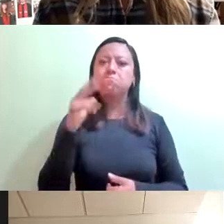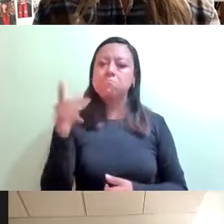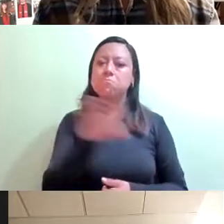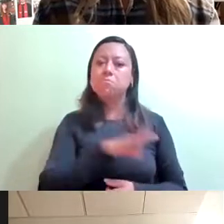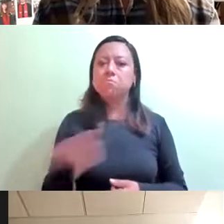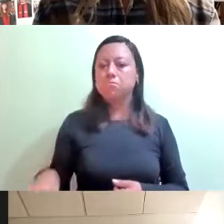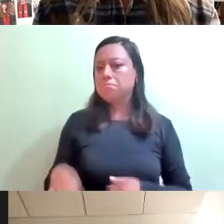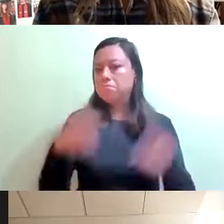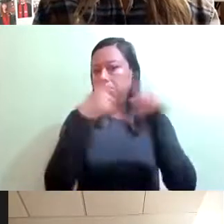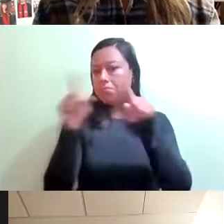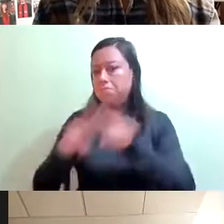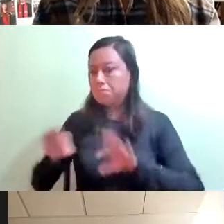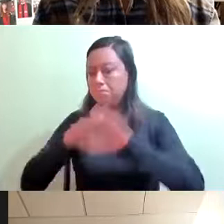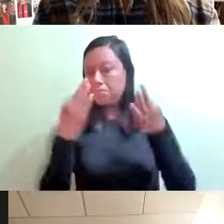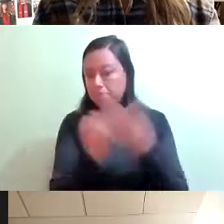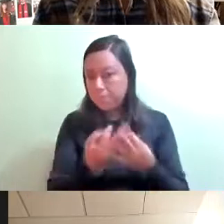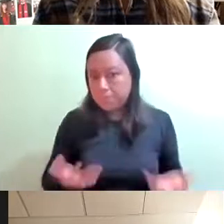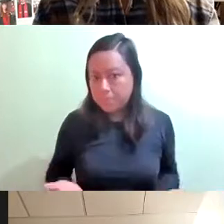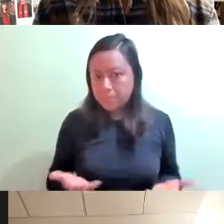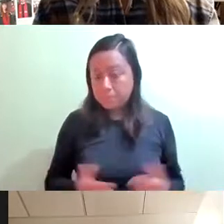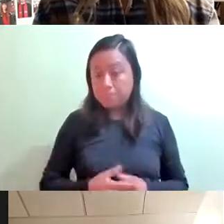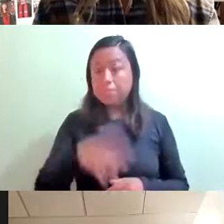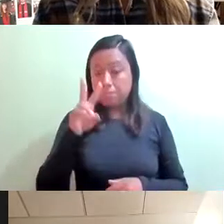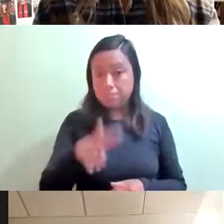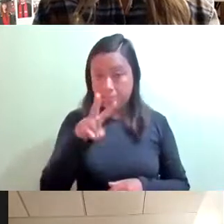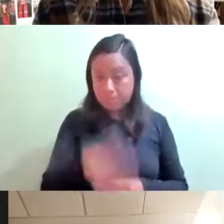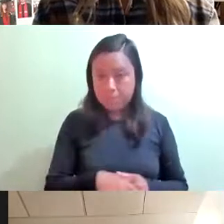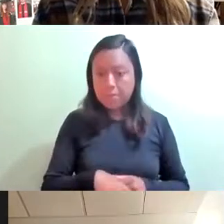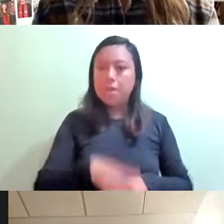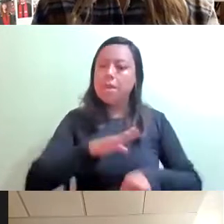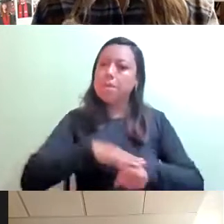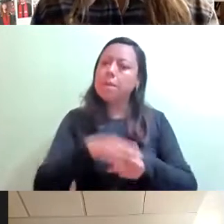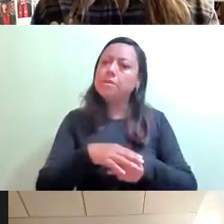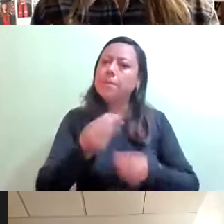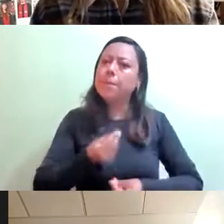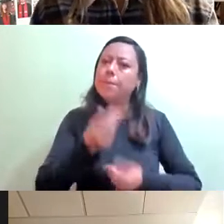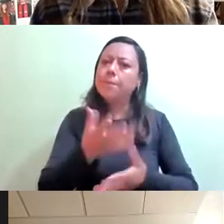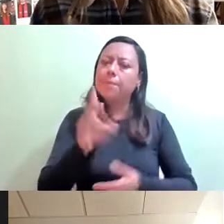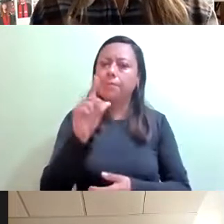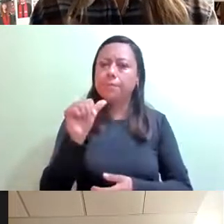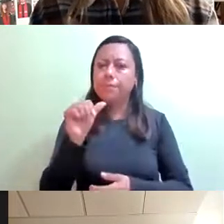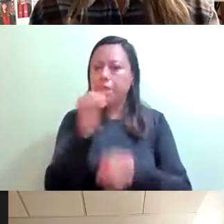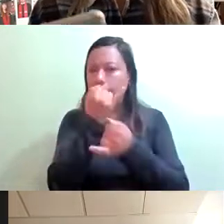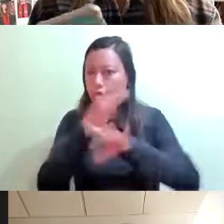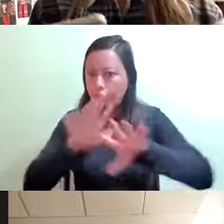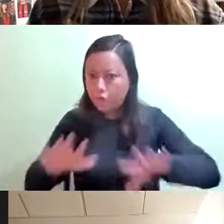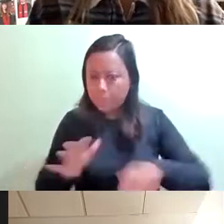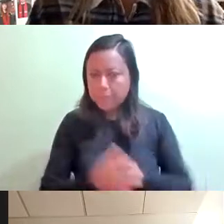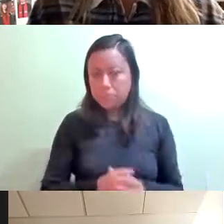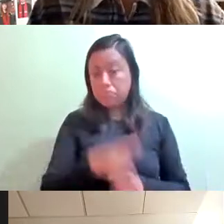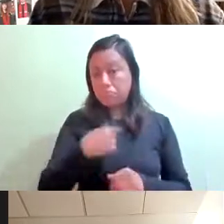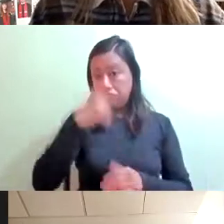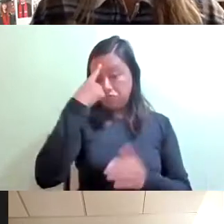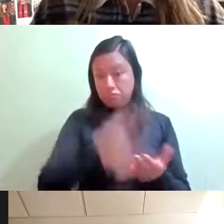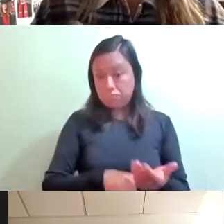lados. Incluso daba el dato de que me parece